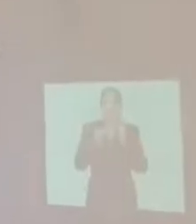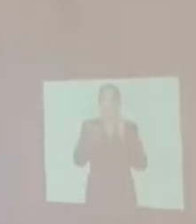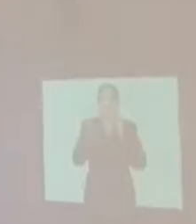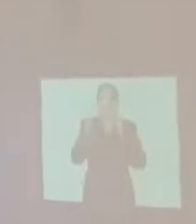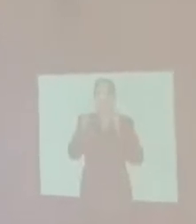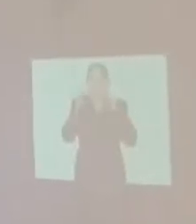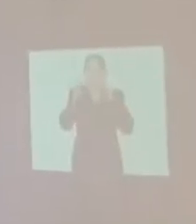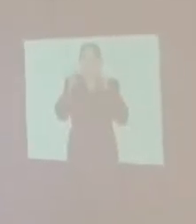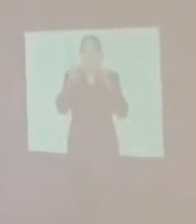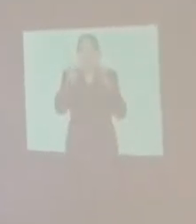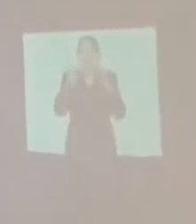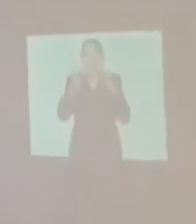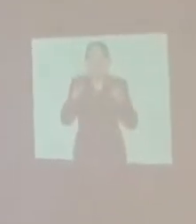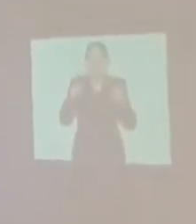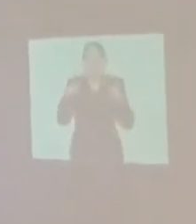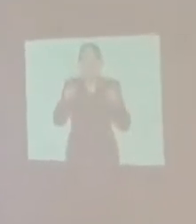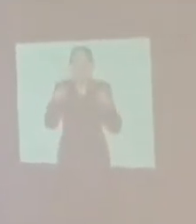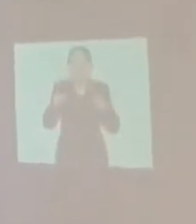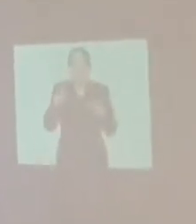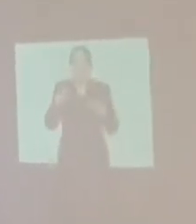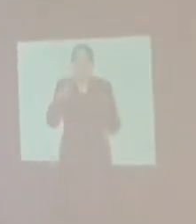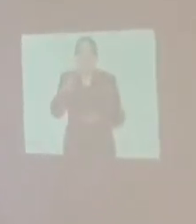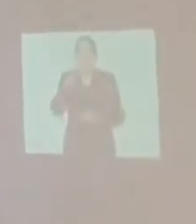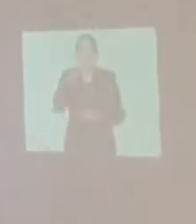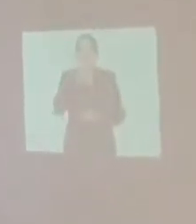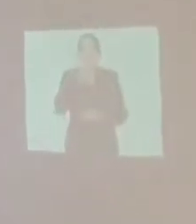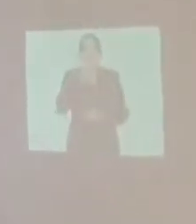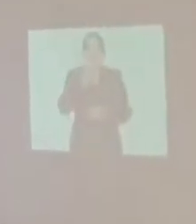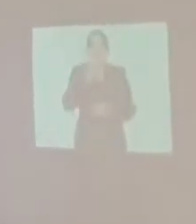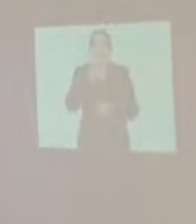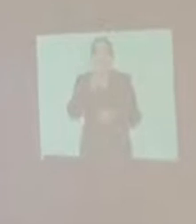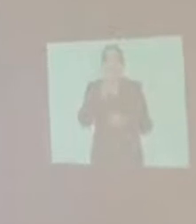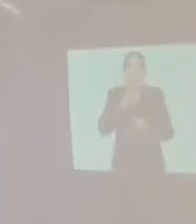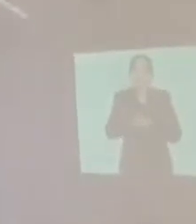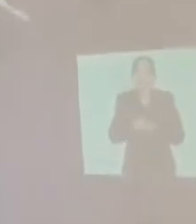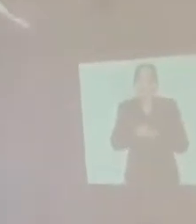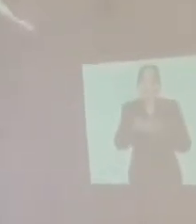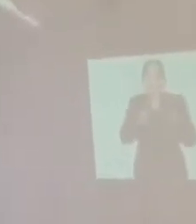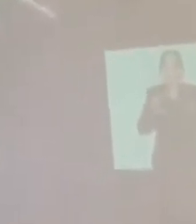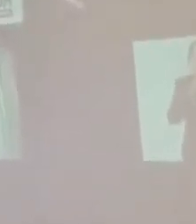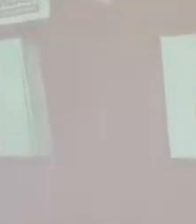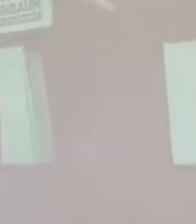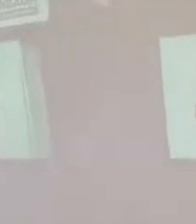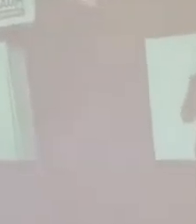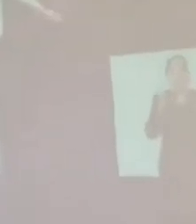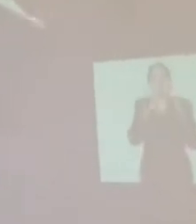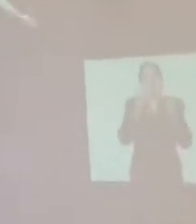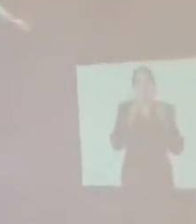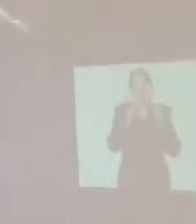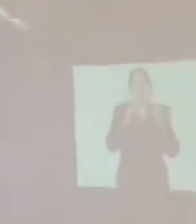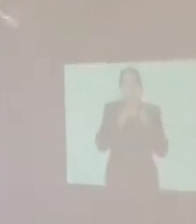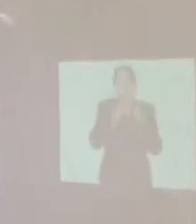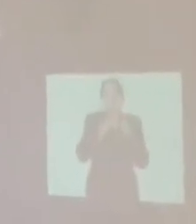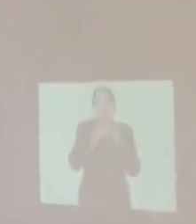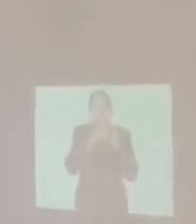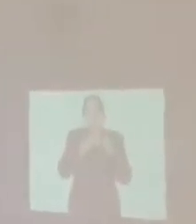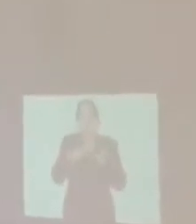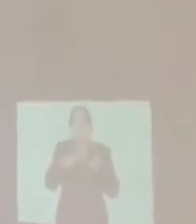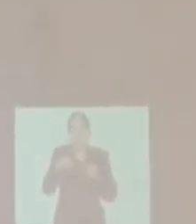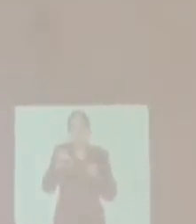502.471 personas. Muy buenas tardes, amigos y seguidores de este espacio informativo. Pues déjenme decirles que nos encontramos en el municipio